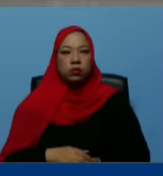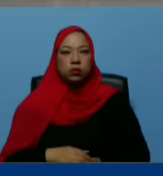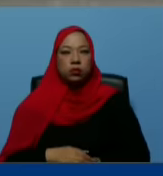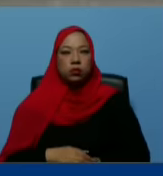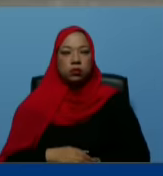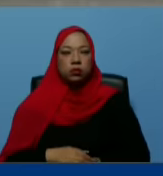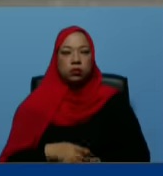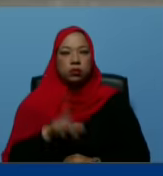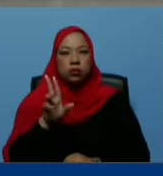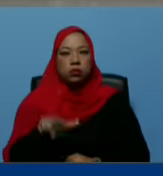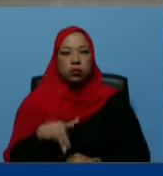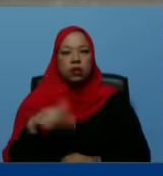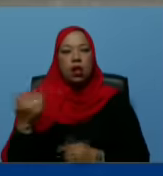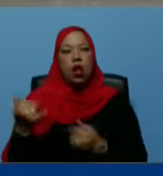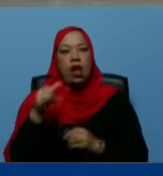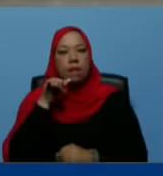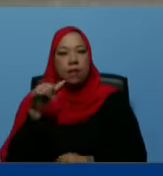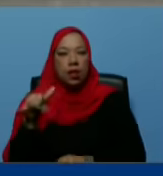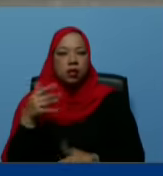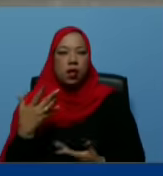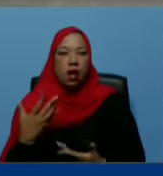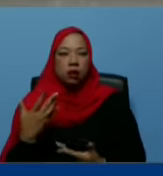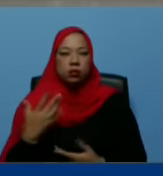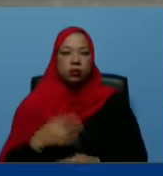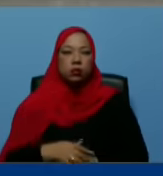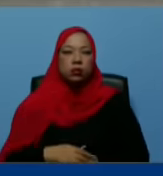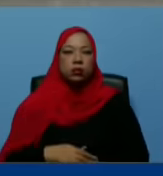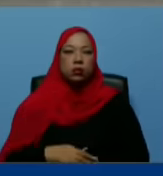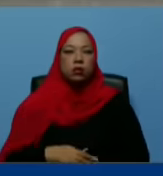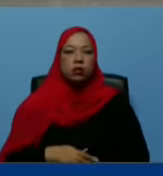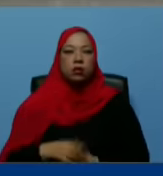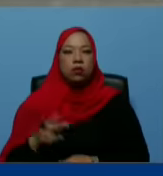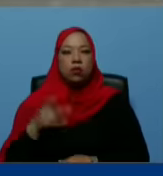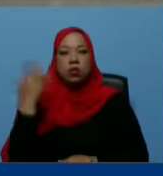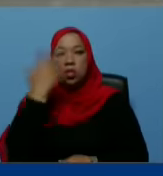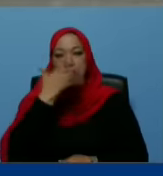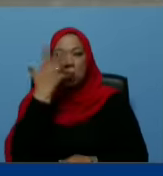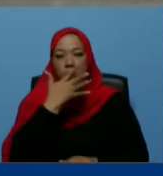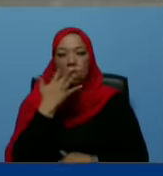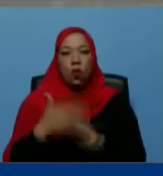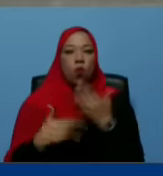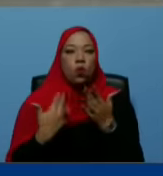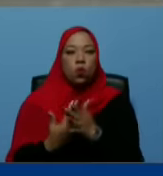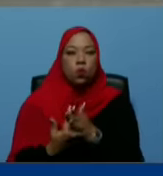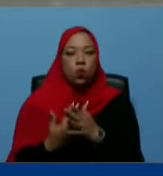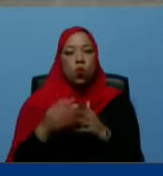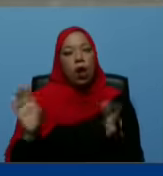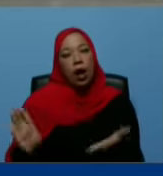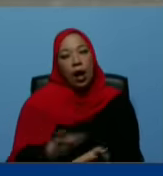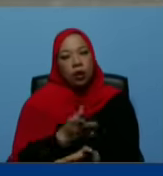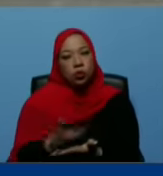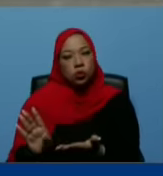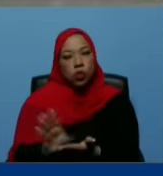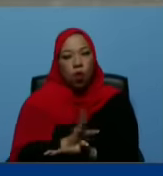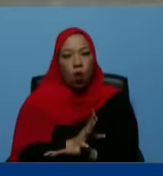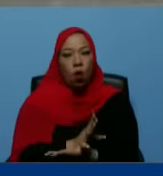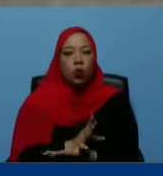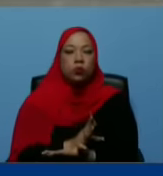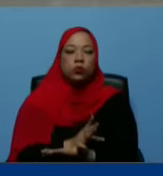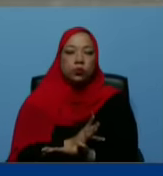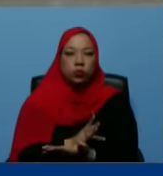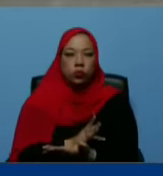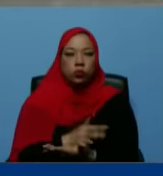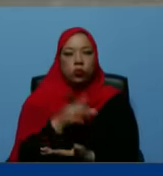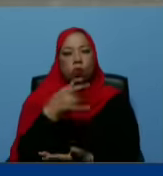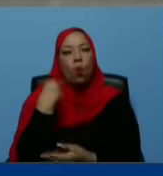sin dejarnos amenazar, sin desviar el camino. Como dice la canción, ¿cómo